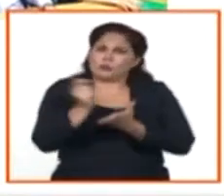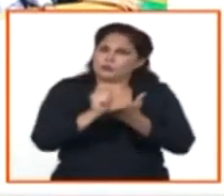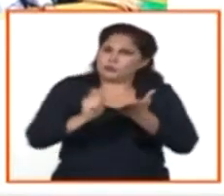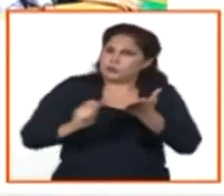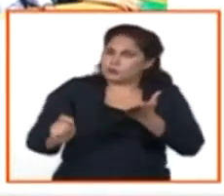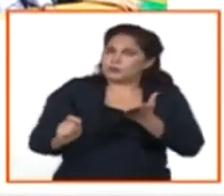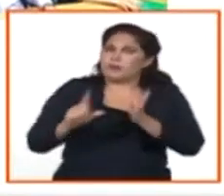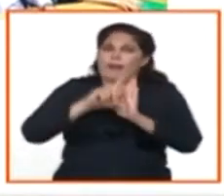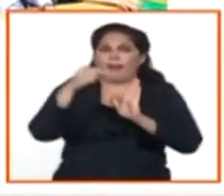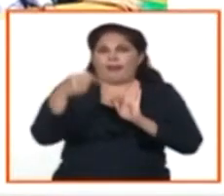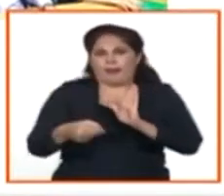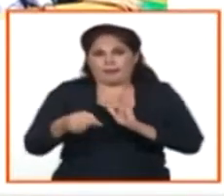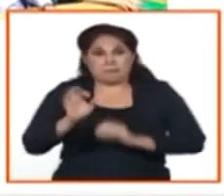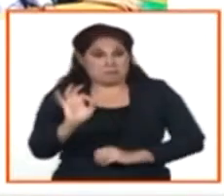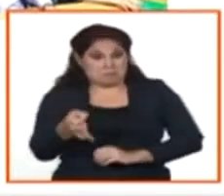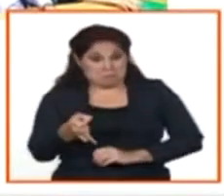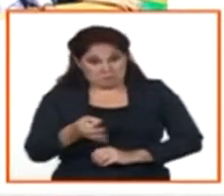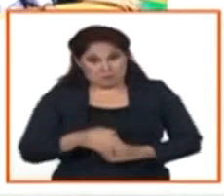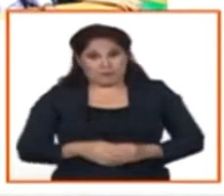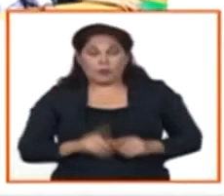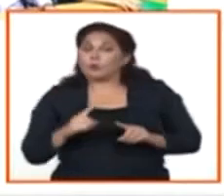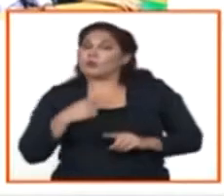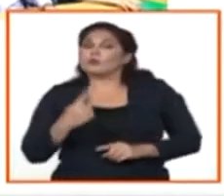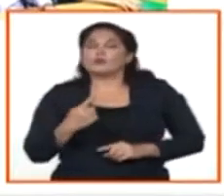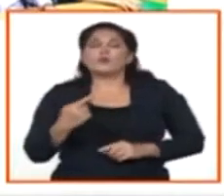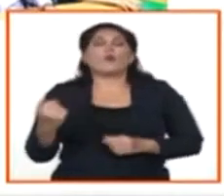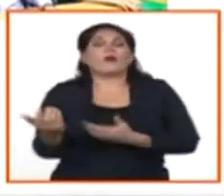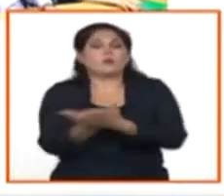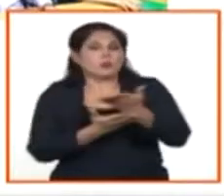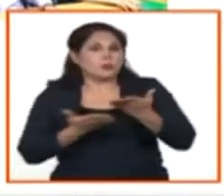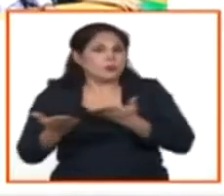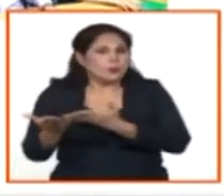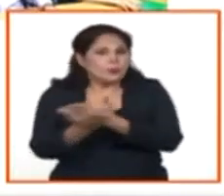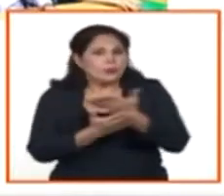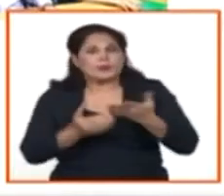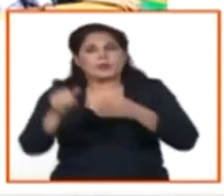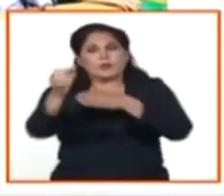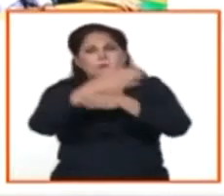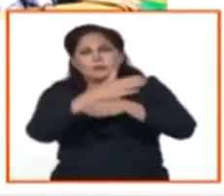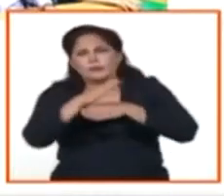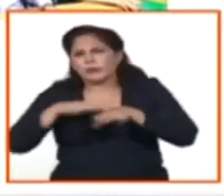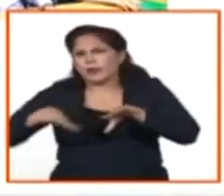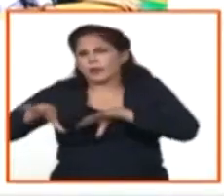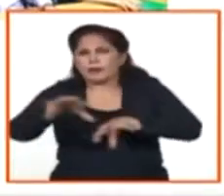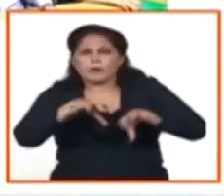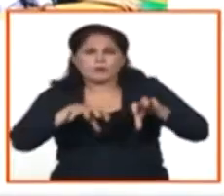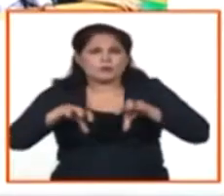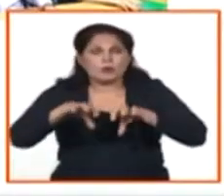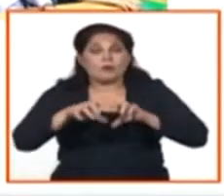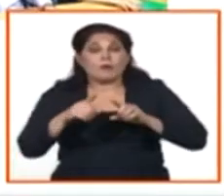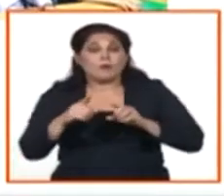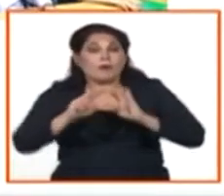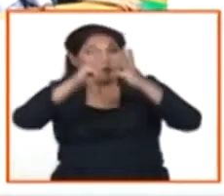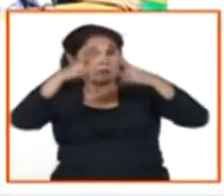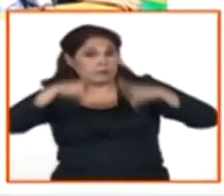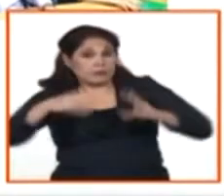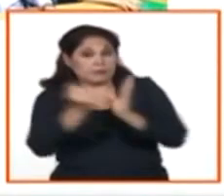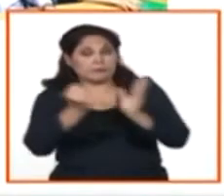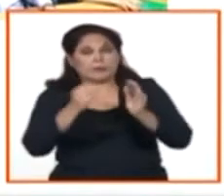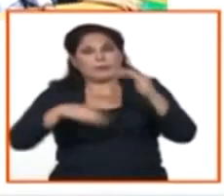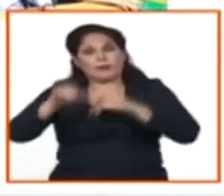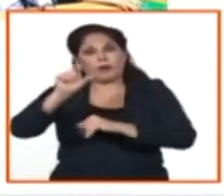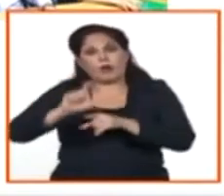construcción, además, fueron también socializados esos postulados que tenía el proyecto de ley en el sitio web oficial del Ministerio de la